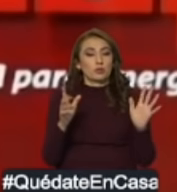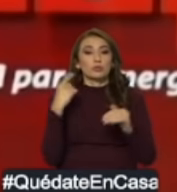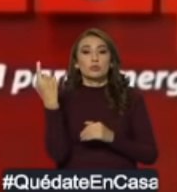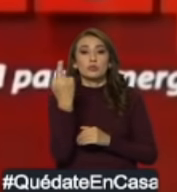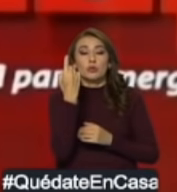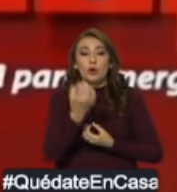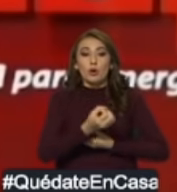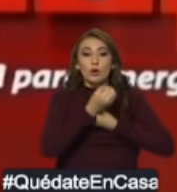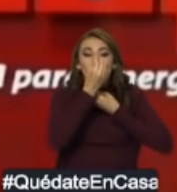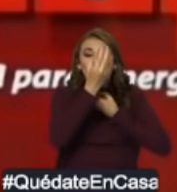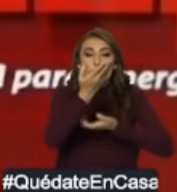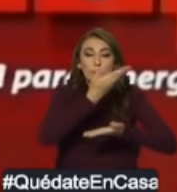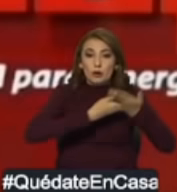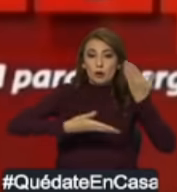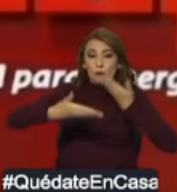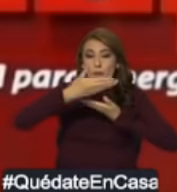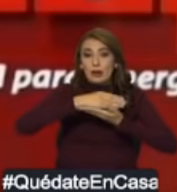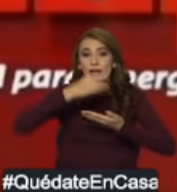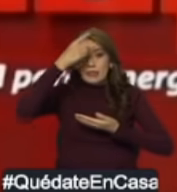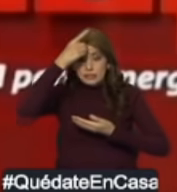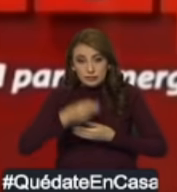un compartir la decisión